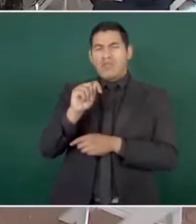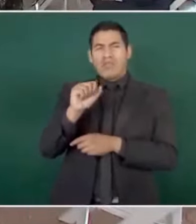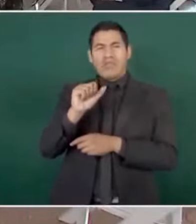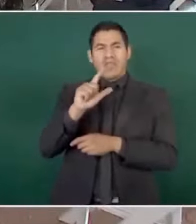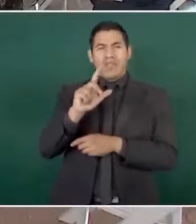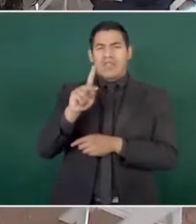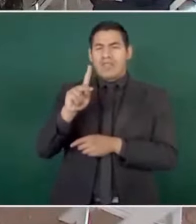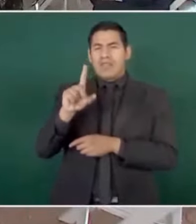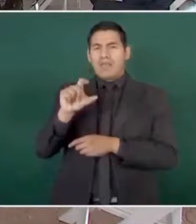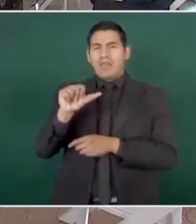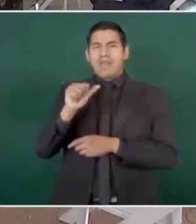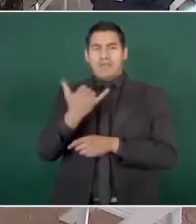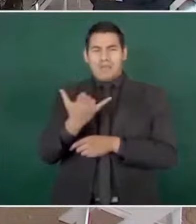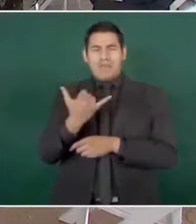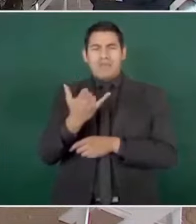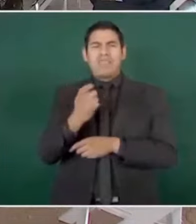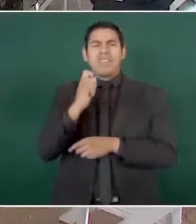de